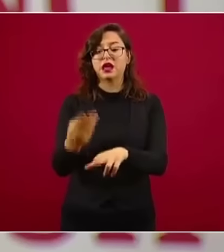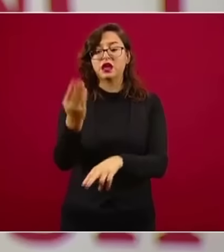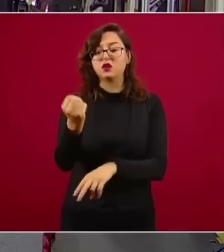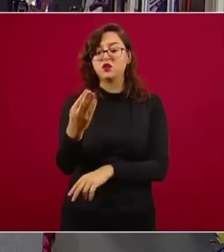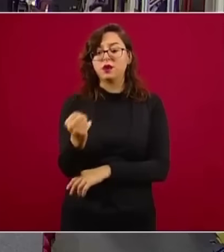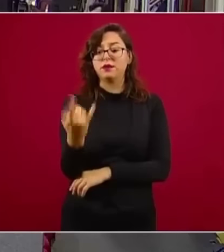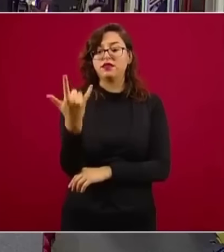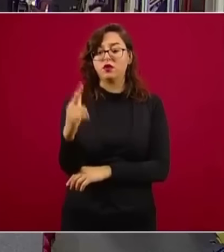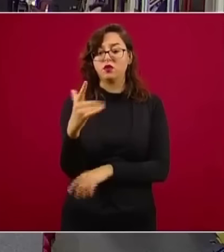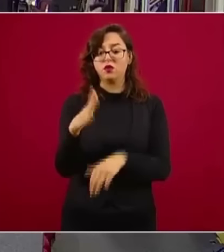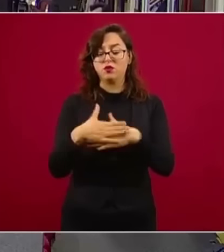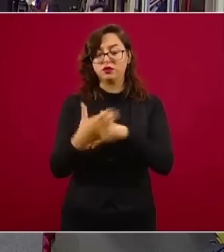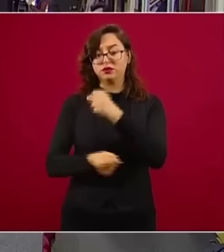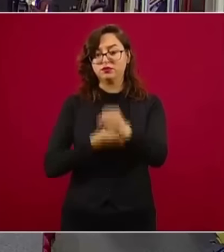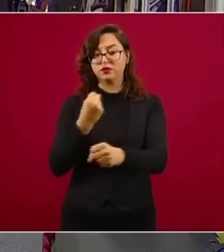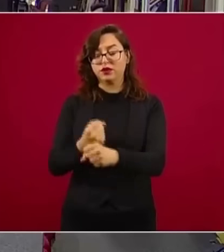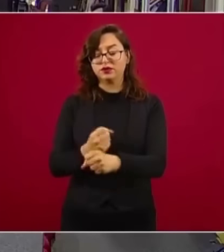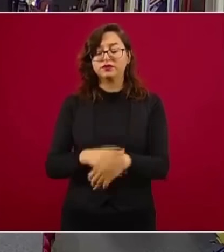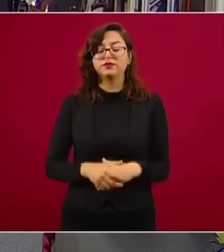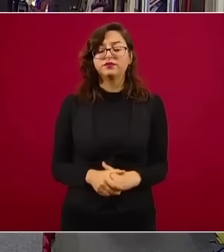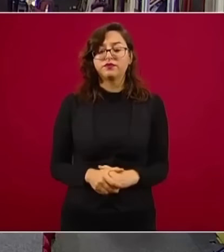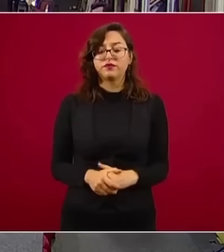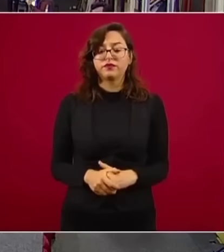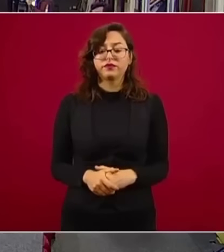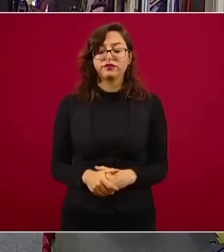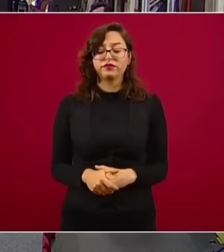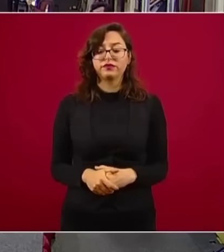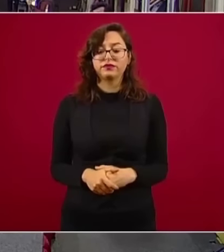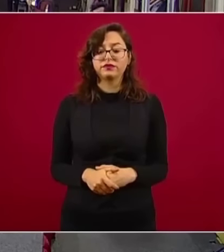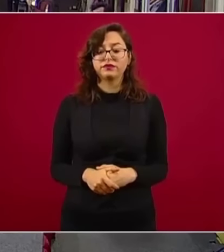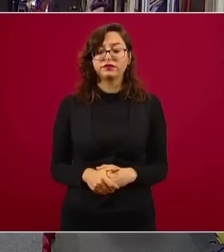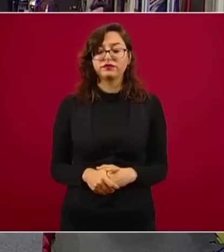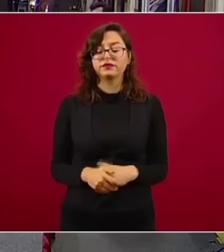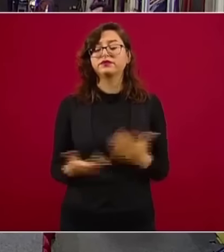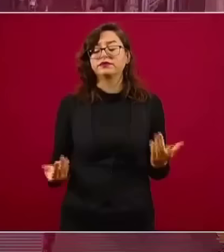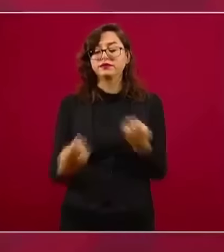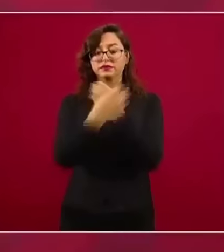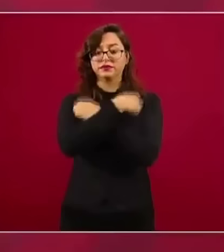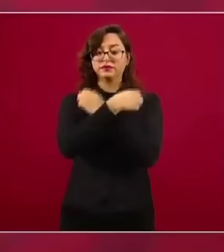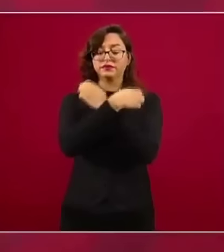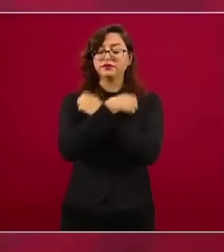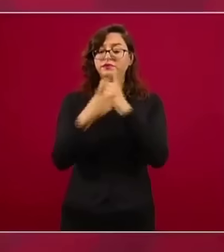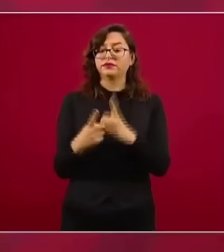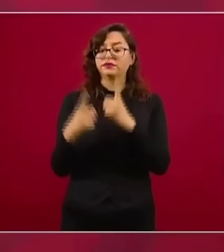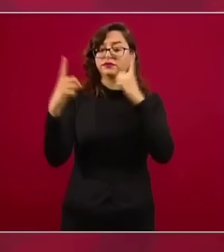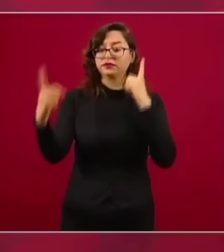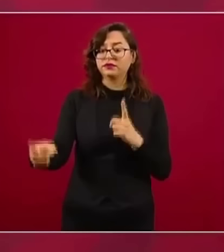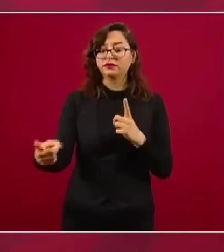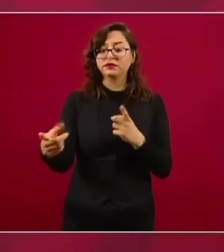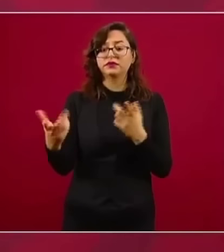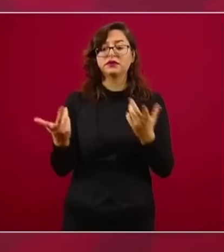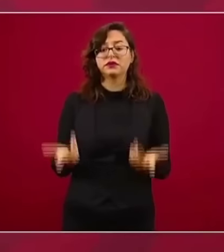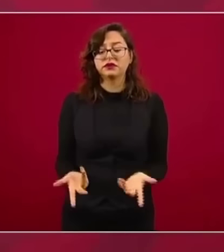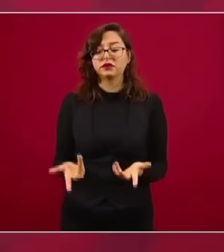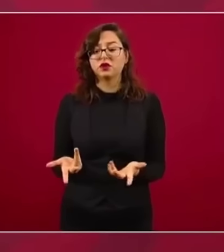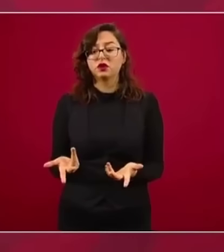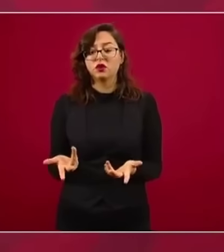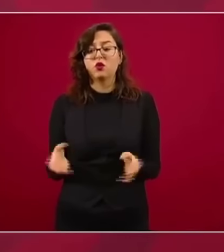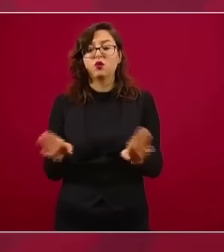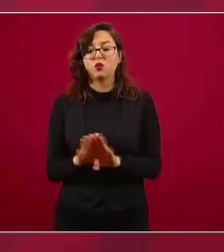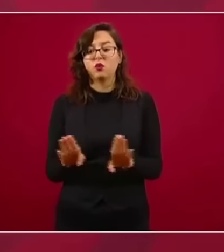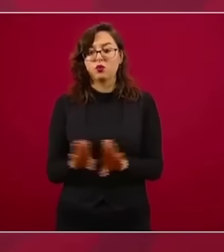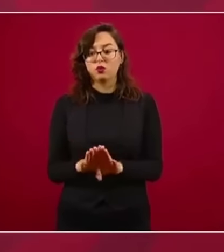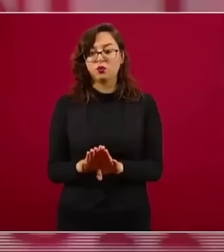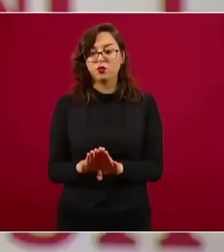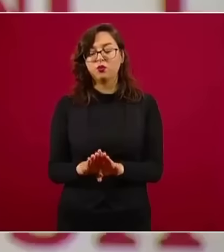de julio. Y para esta educación a distancia, hemos construido media hora diaria